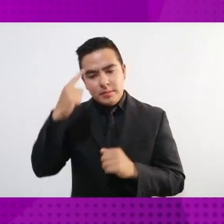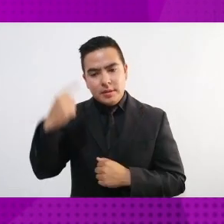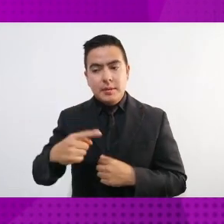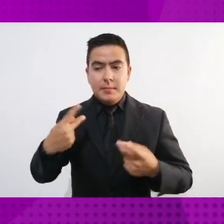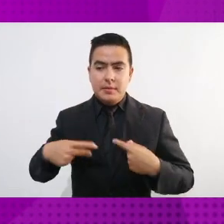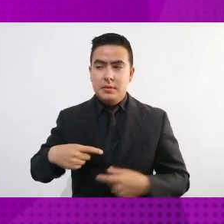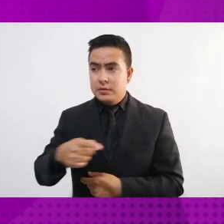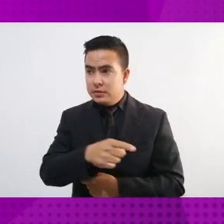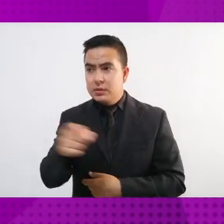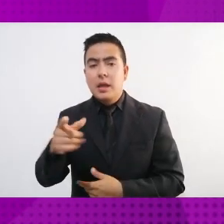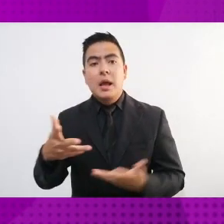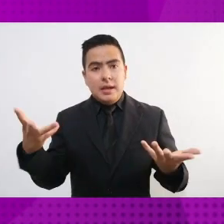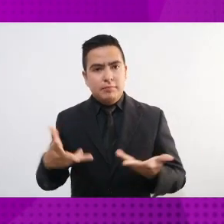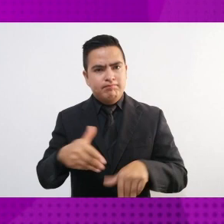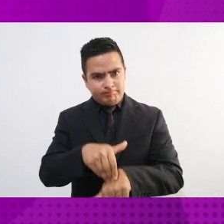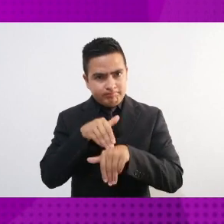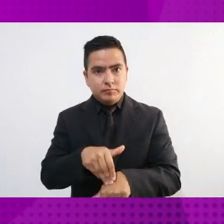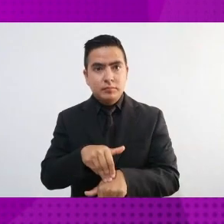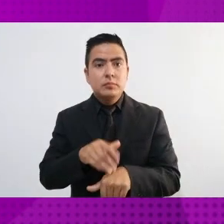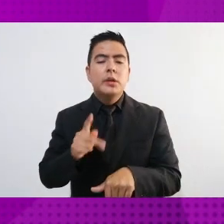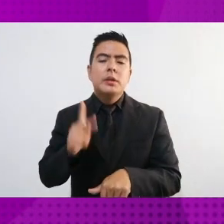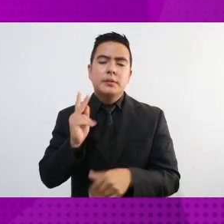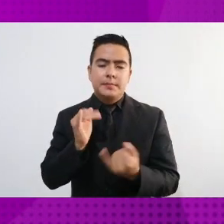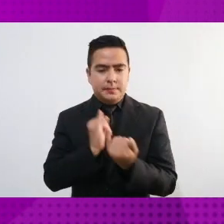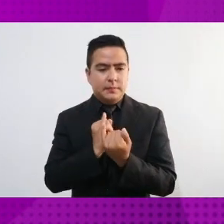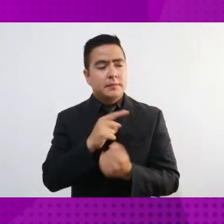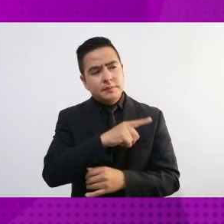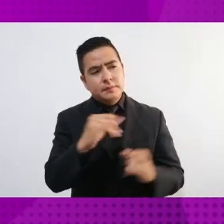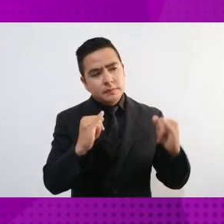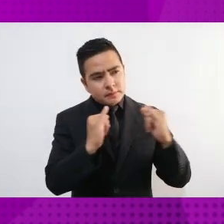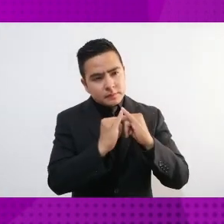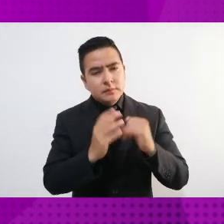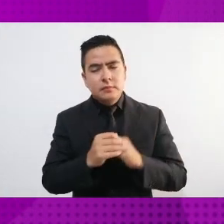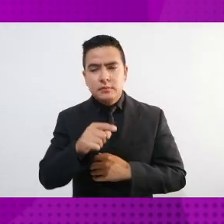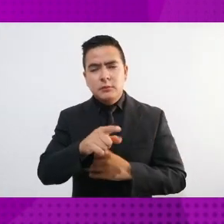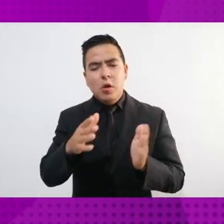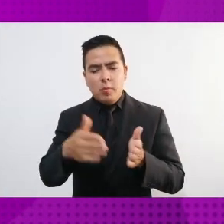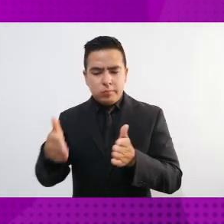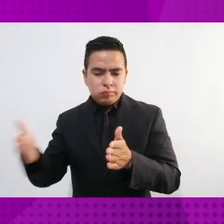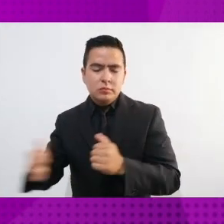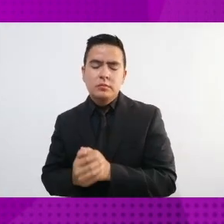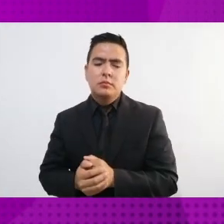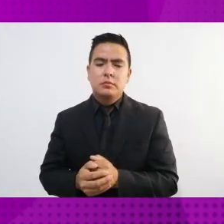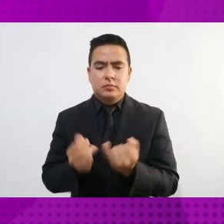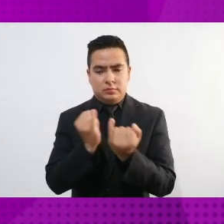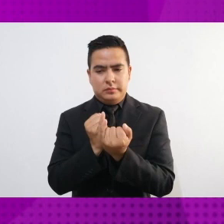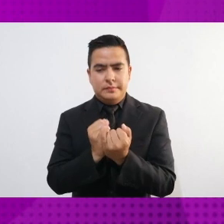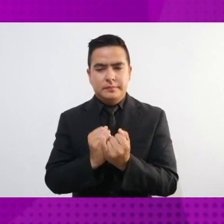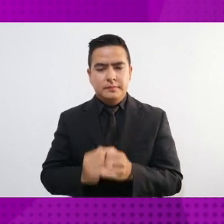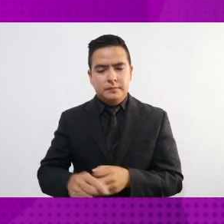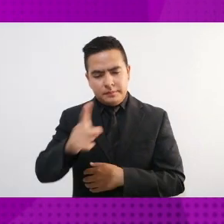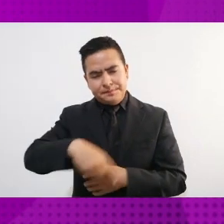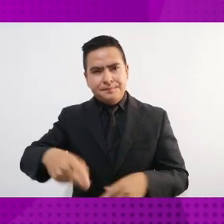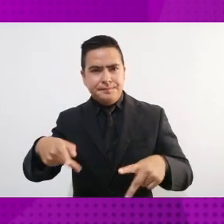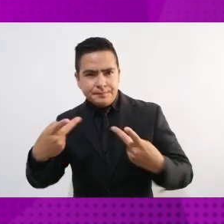los ciudadanos, pero no nada más para los ciudadanos, sino para las propias instituciones, para los procedimientos, para las